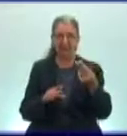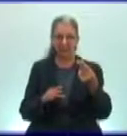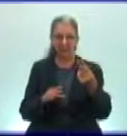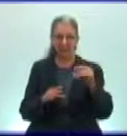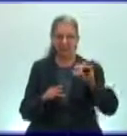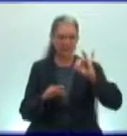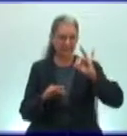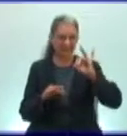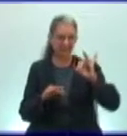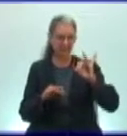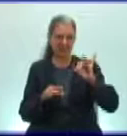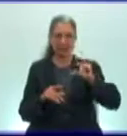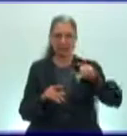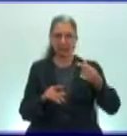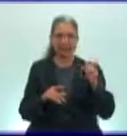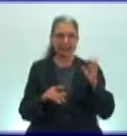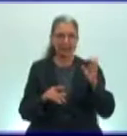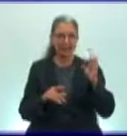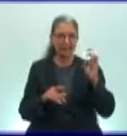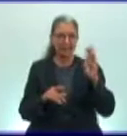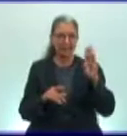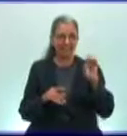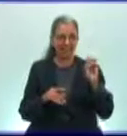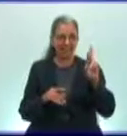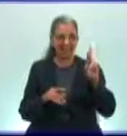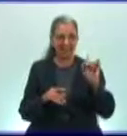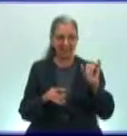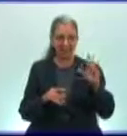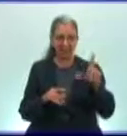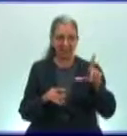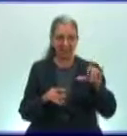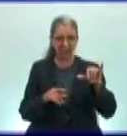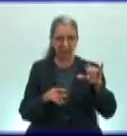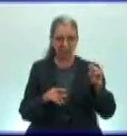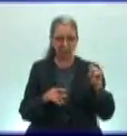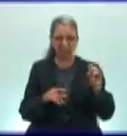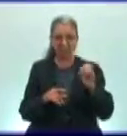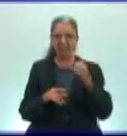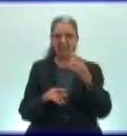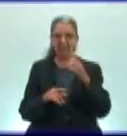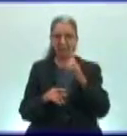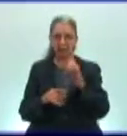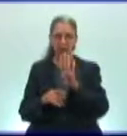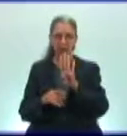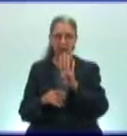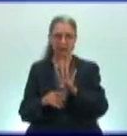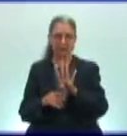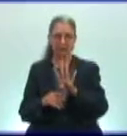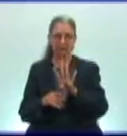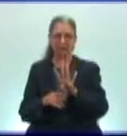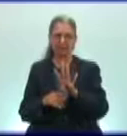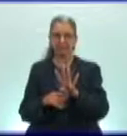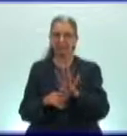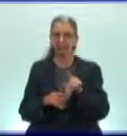berilio, nos están diciendo cuántos electrones tiene este átomo.